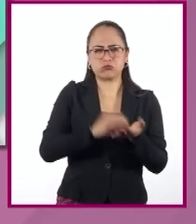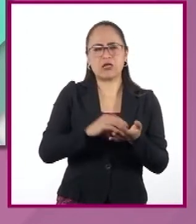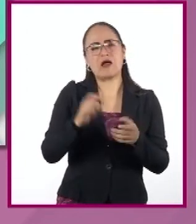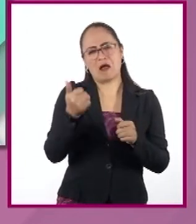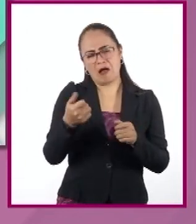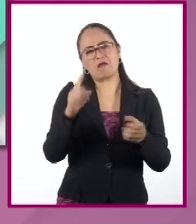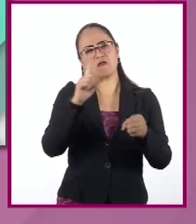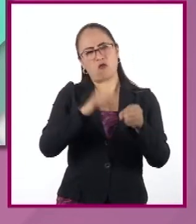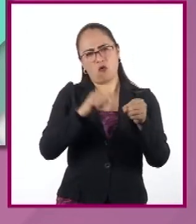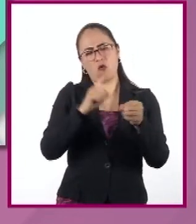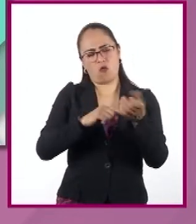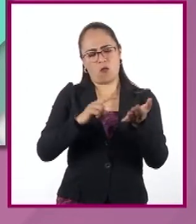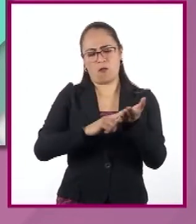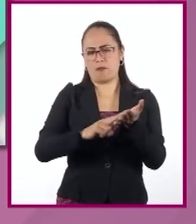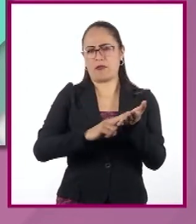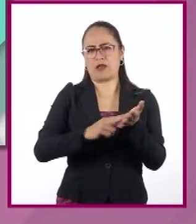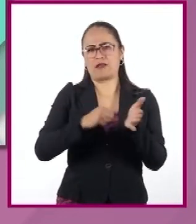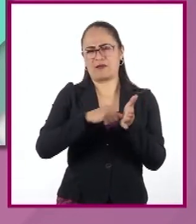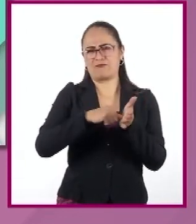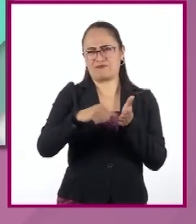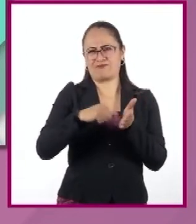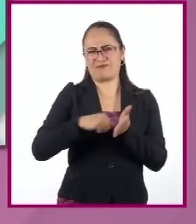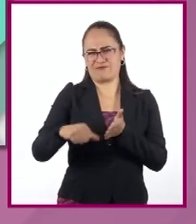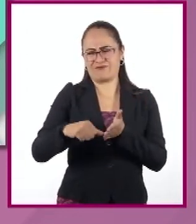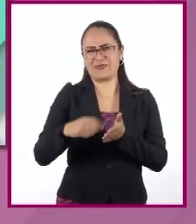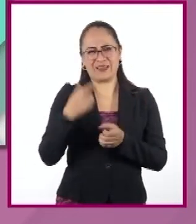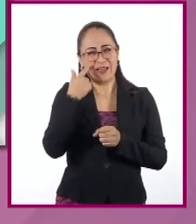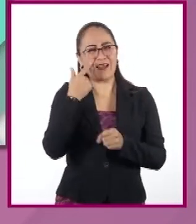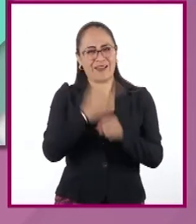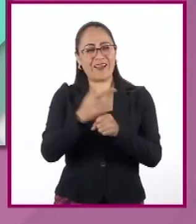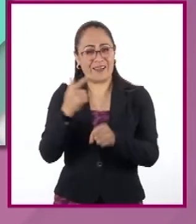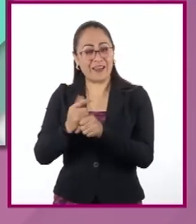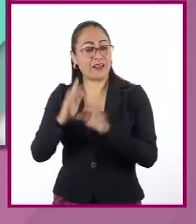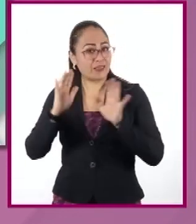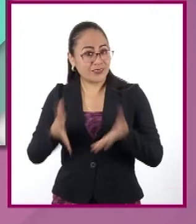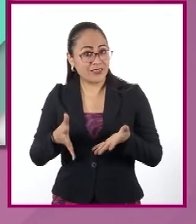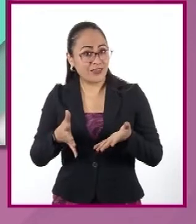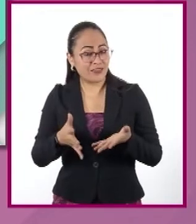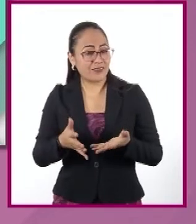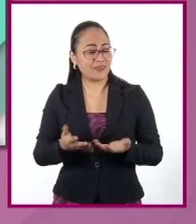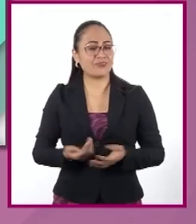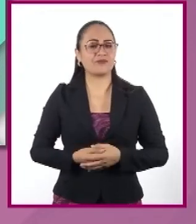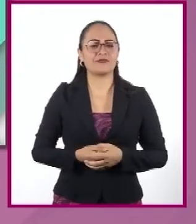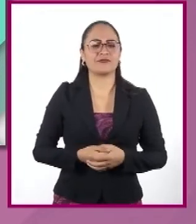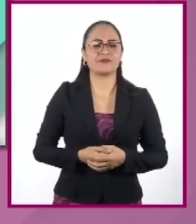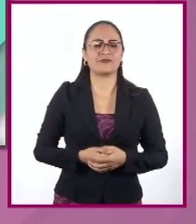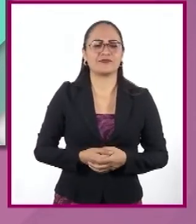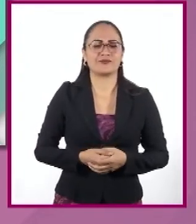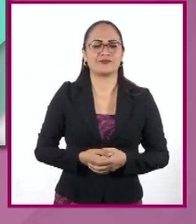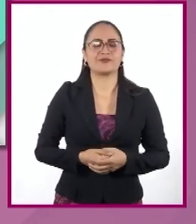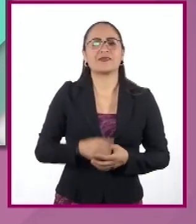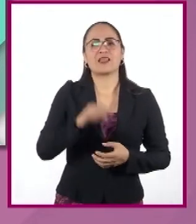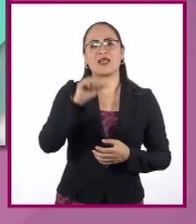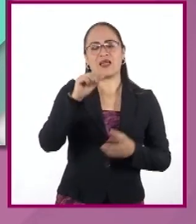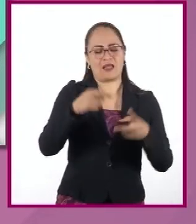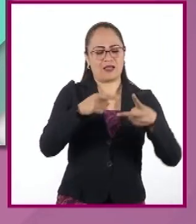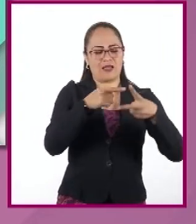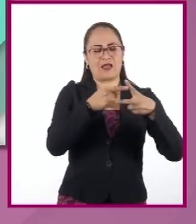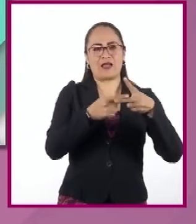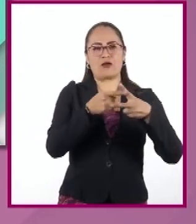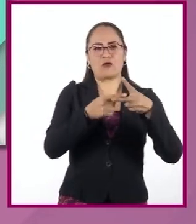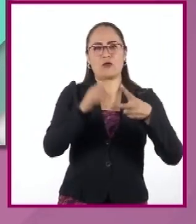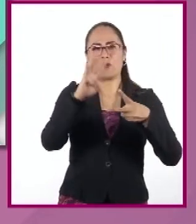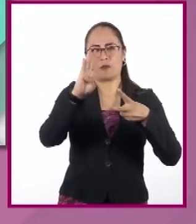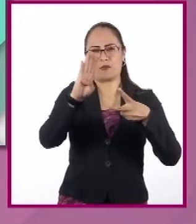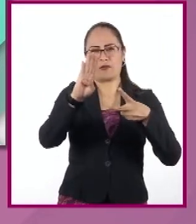con color verde. ¿Ya se dieron cuenta cuáles son estas cantidades? El ángulo B mide